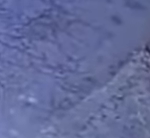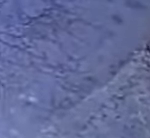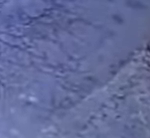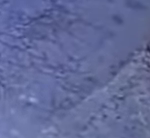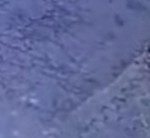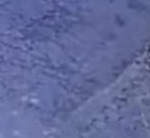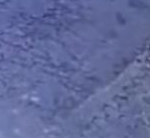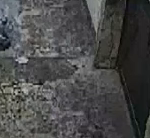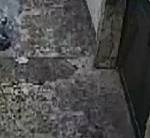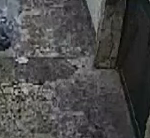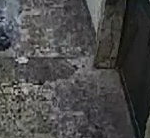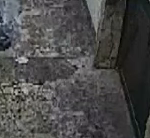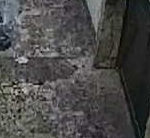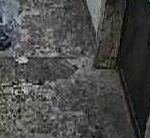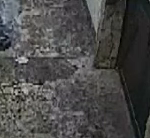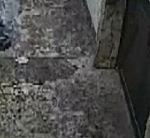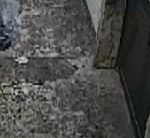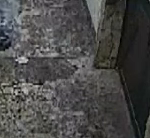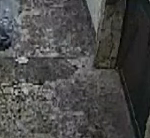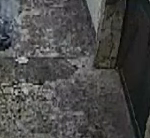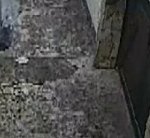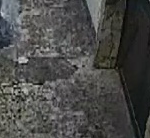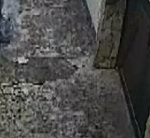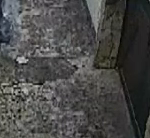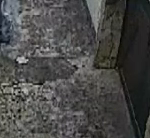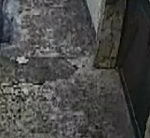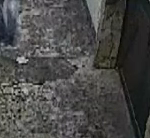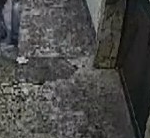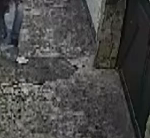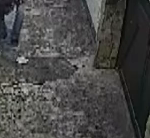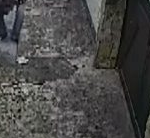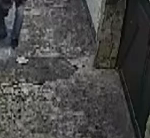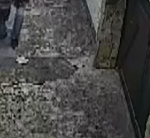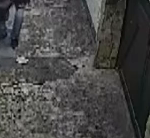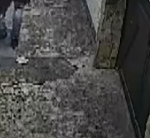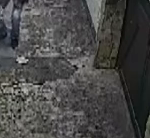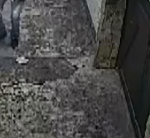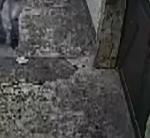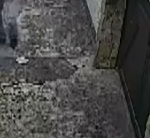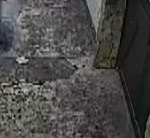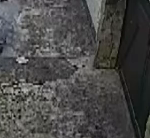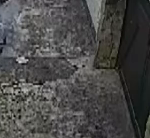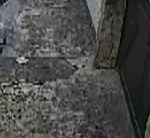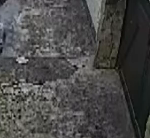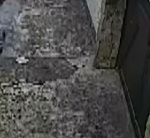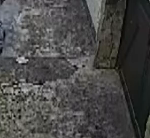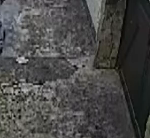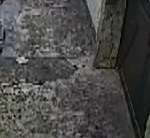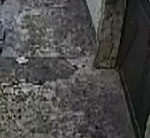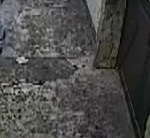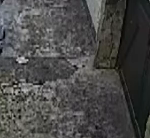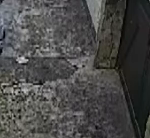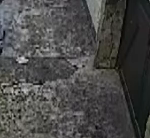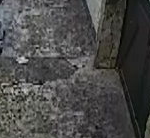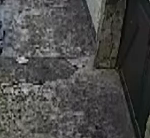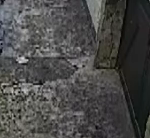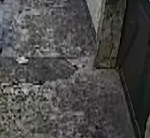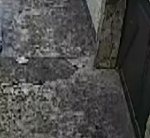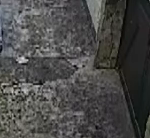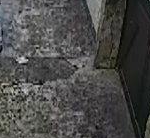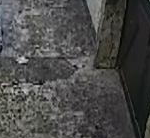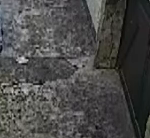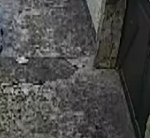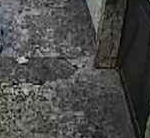alejados. Utilizaban herramientas para romper los vidrios y sustraer pertenencias o accesorios. Fueron captados en videos como hacían de las